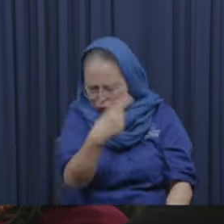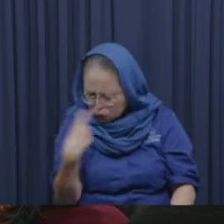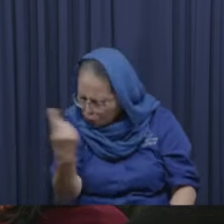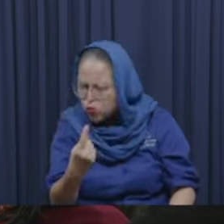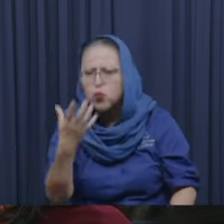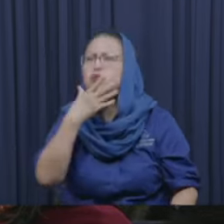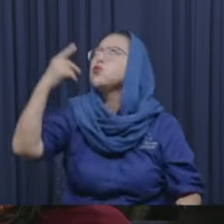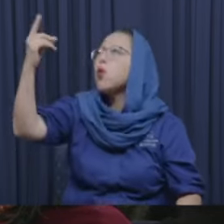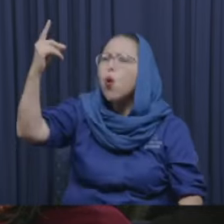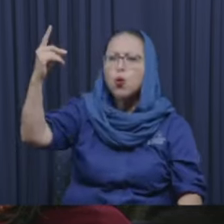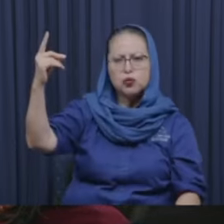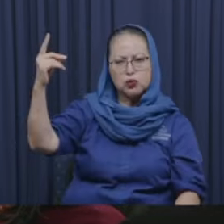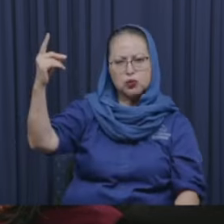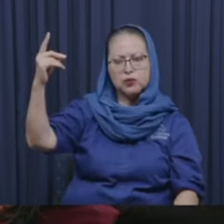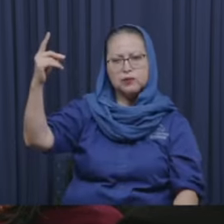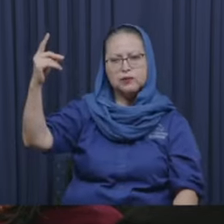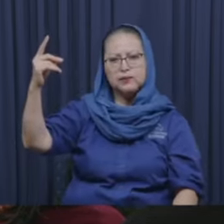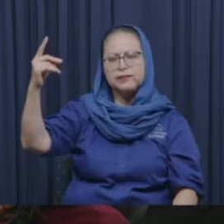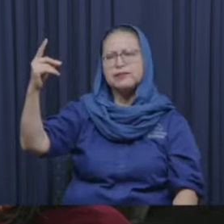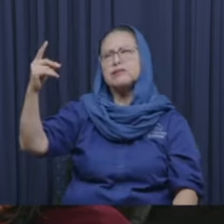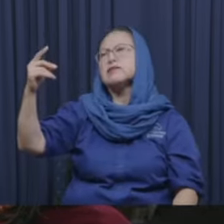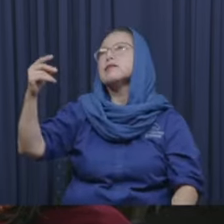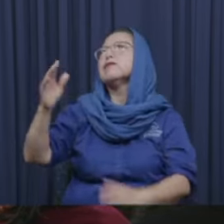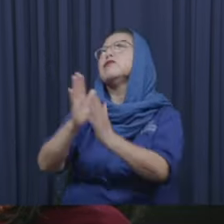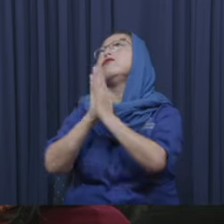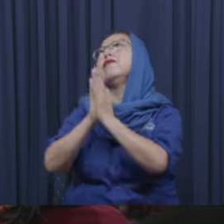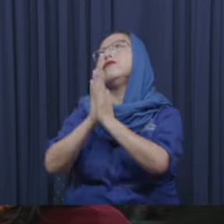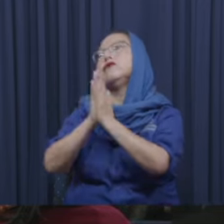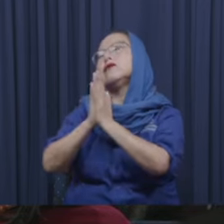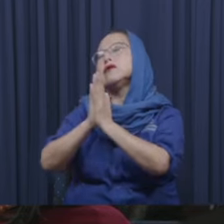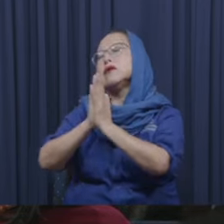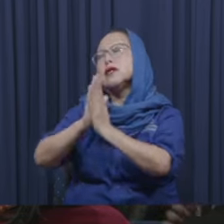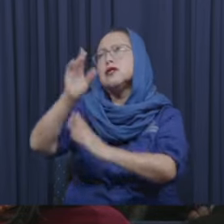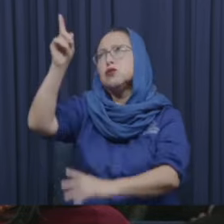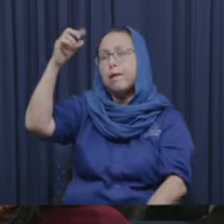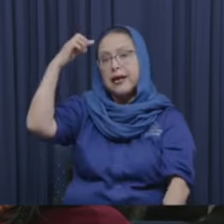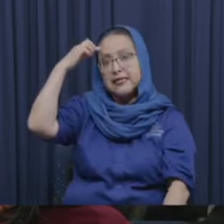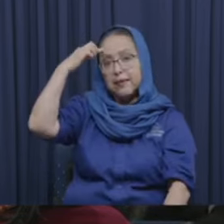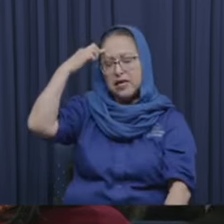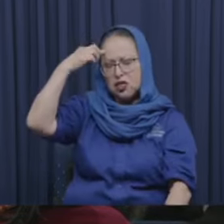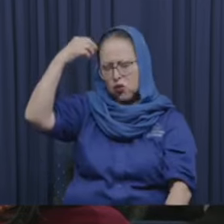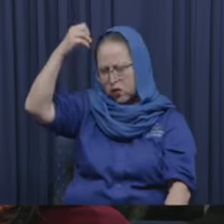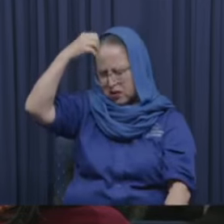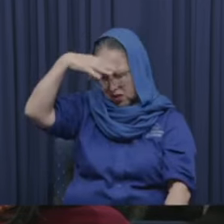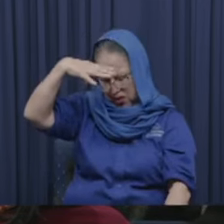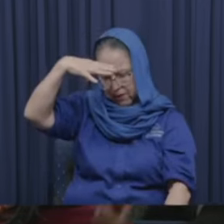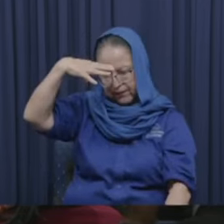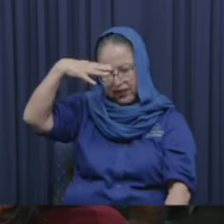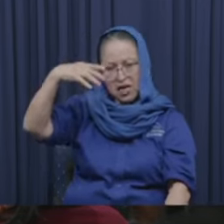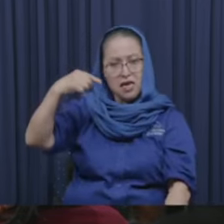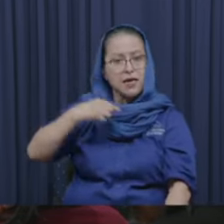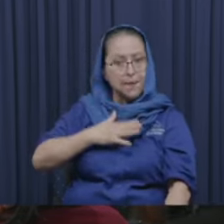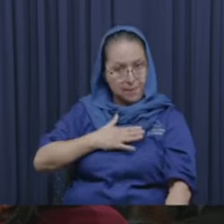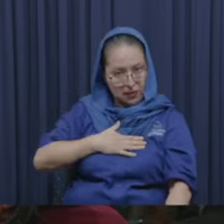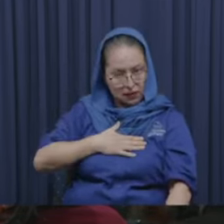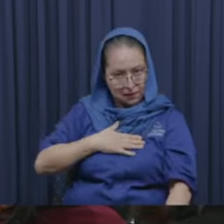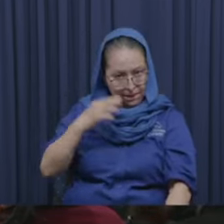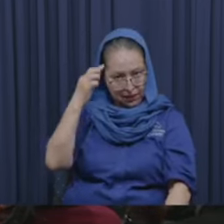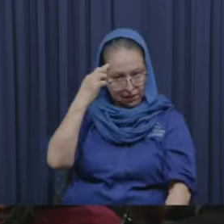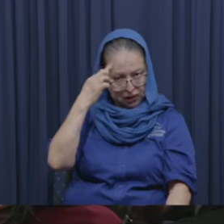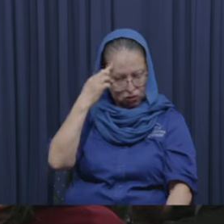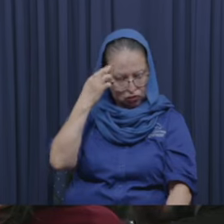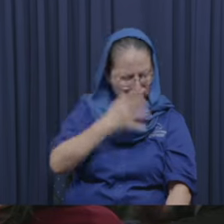de tal manera que vayamos obteniendo tus pensamientos y desechando los nuestros en el nombre de